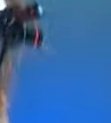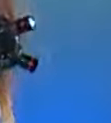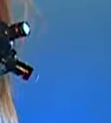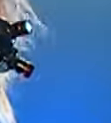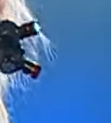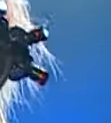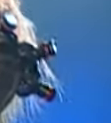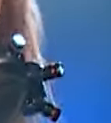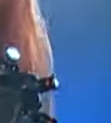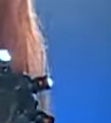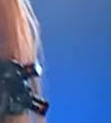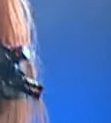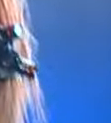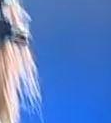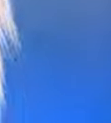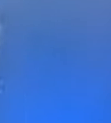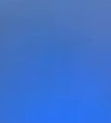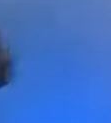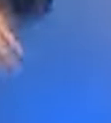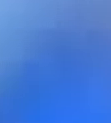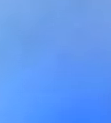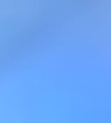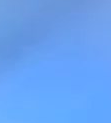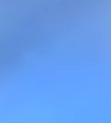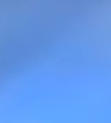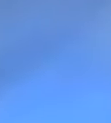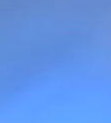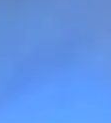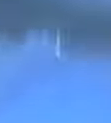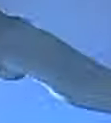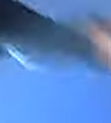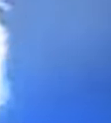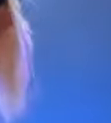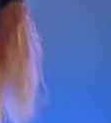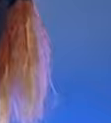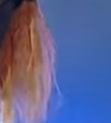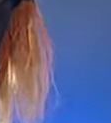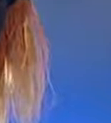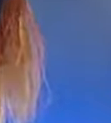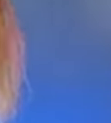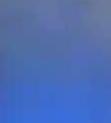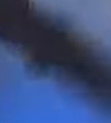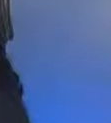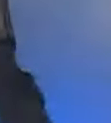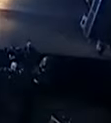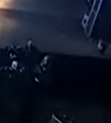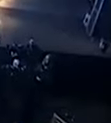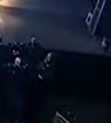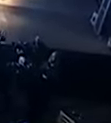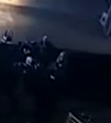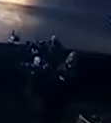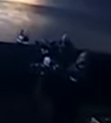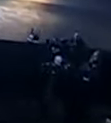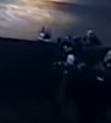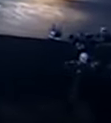vagón, los dos de Roma Benidorm.